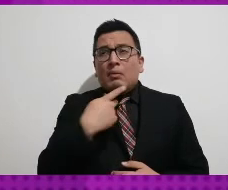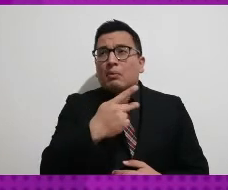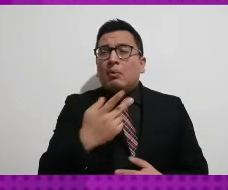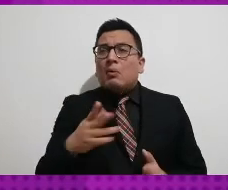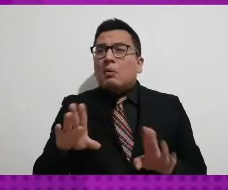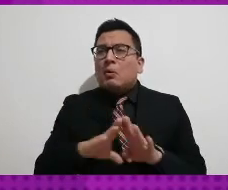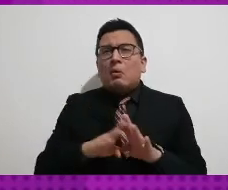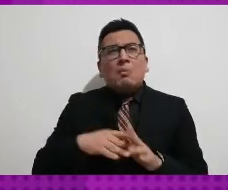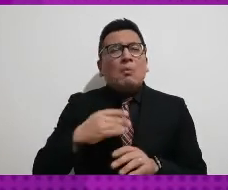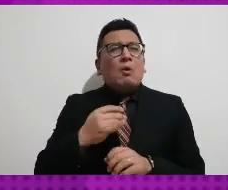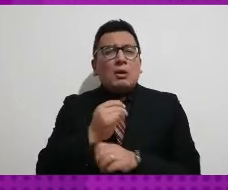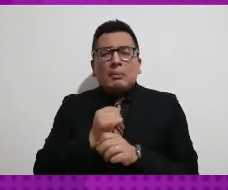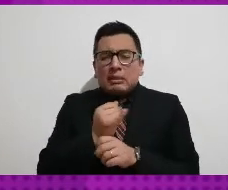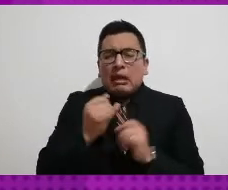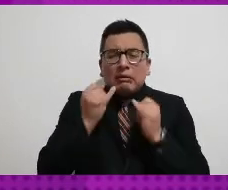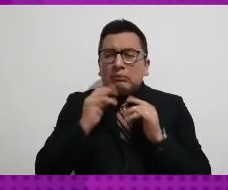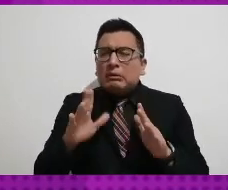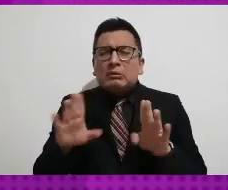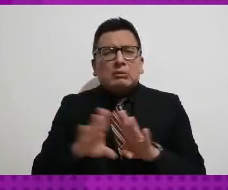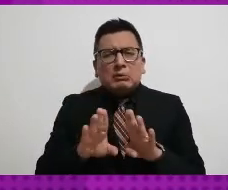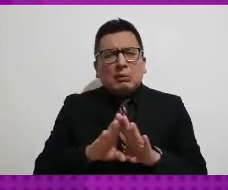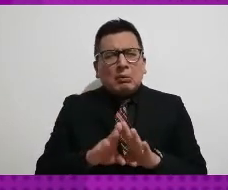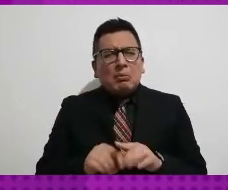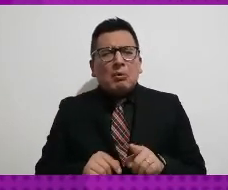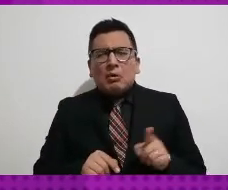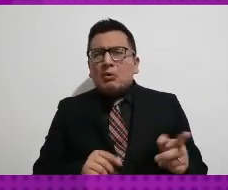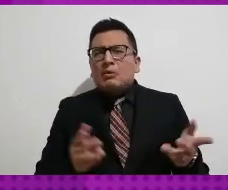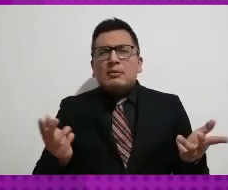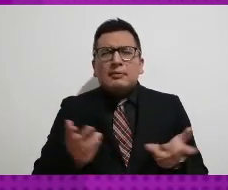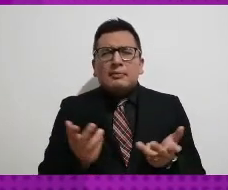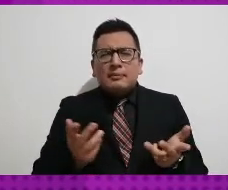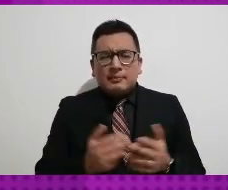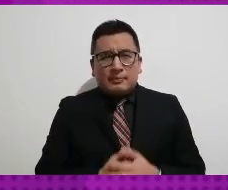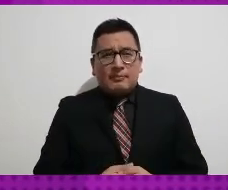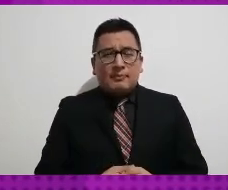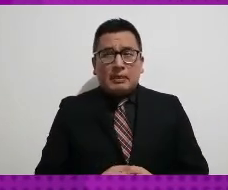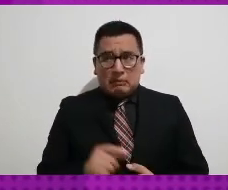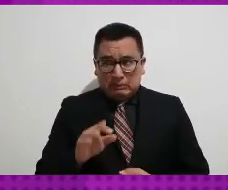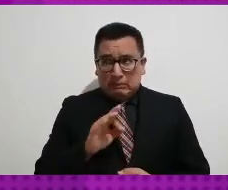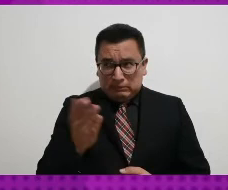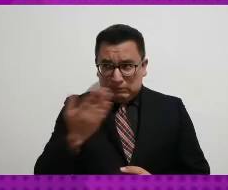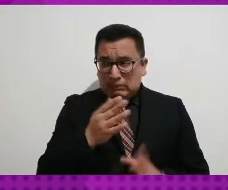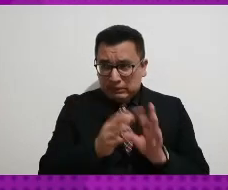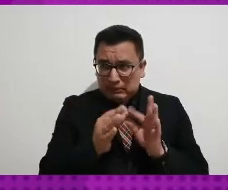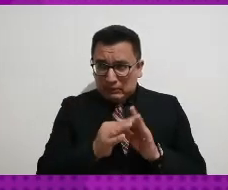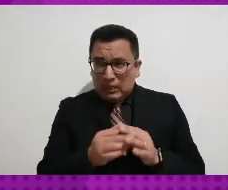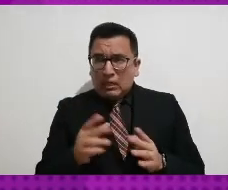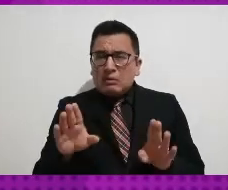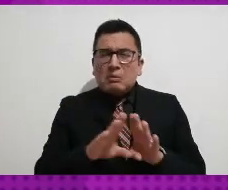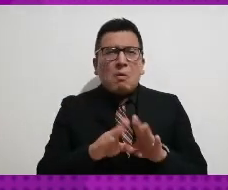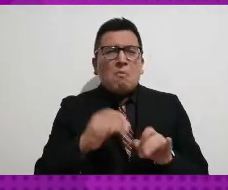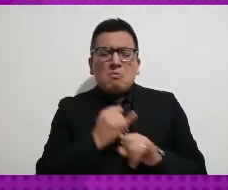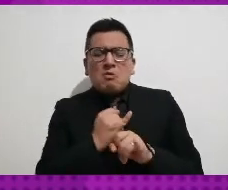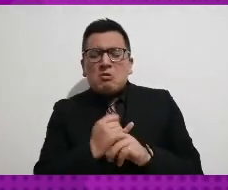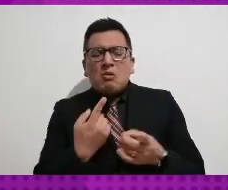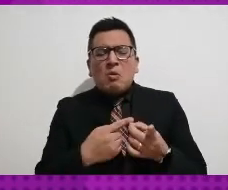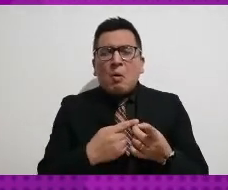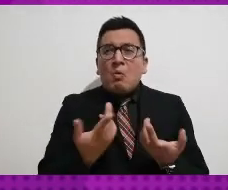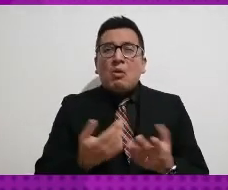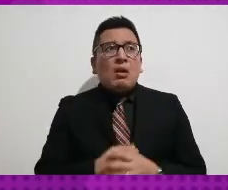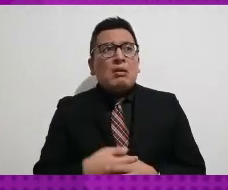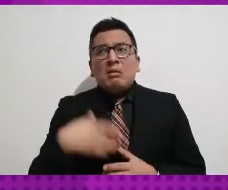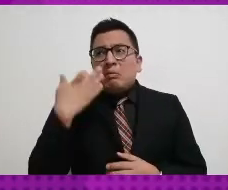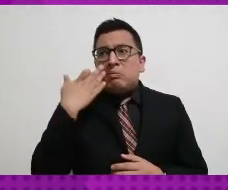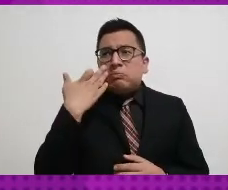puedan solicitar información que desconocen? ¿Cuáles son, cómo deben de hacerlo, en qué portales, cuál es el